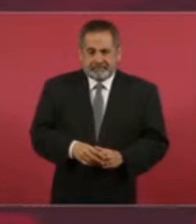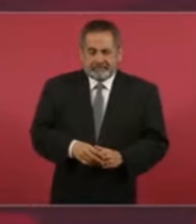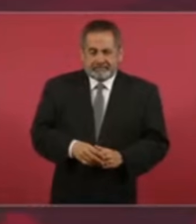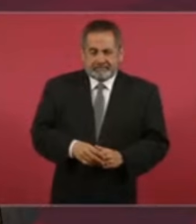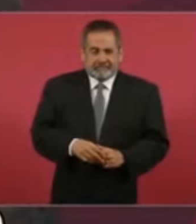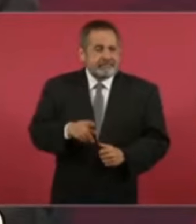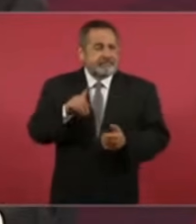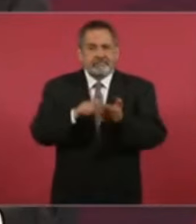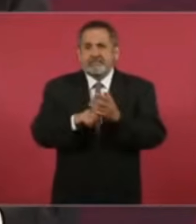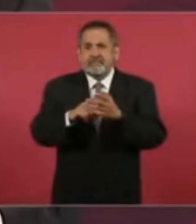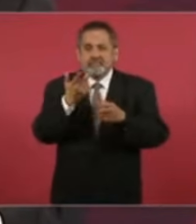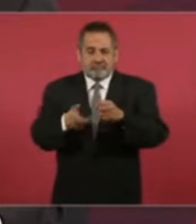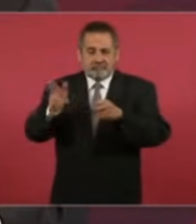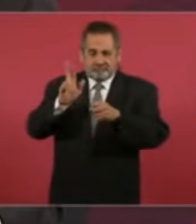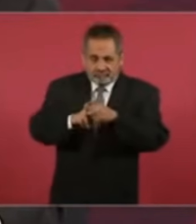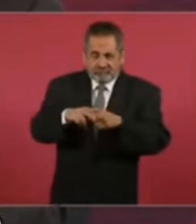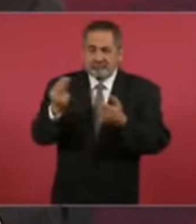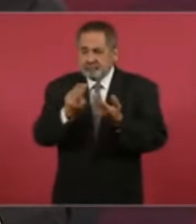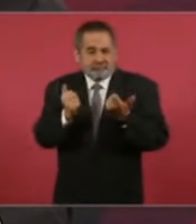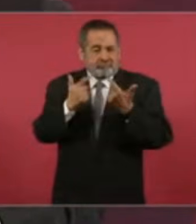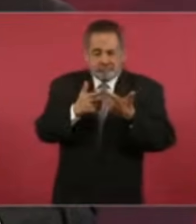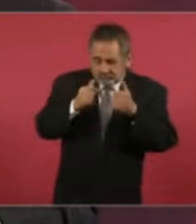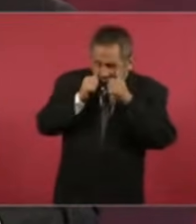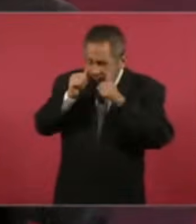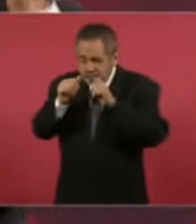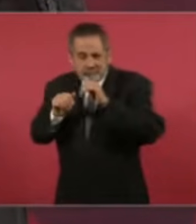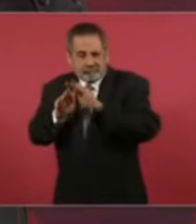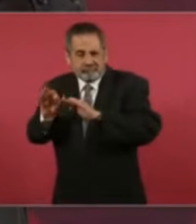los equipos más elementales,